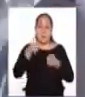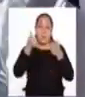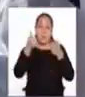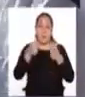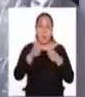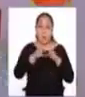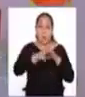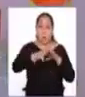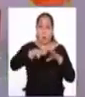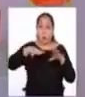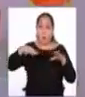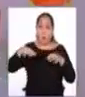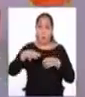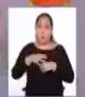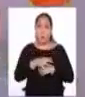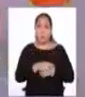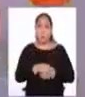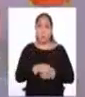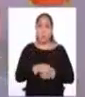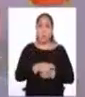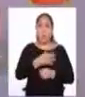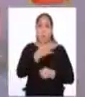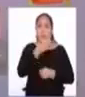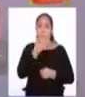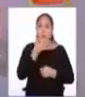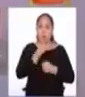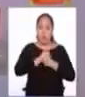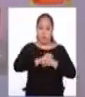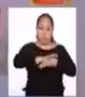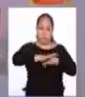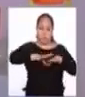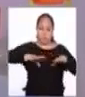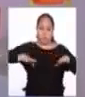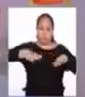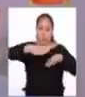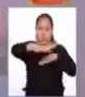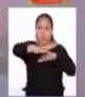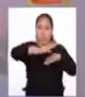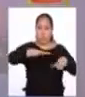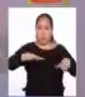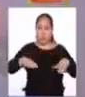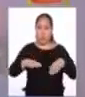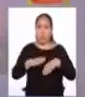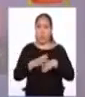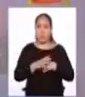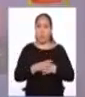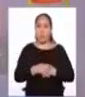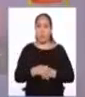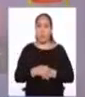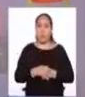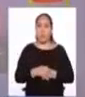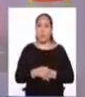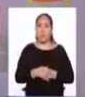todo. Es mejor que estires todo. Ya, lo voy a estirar.